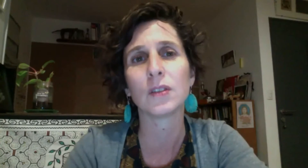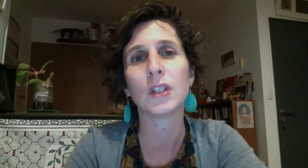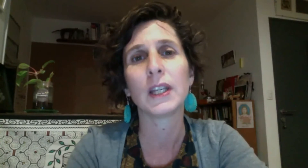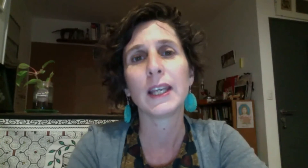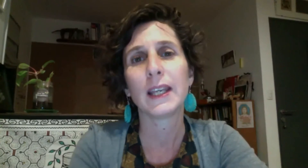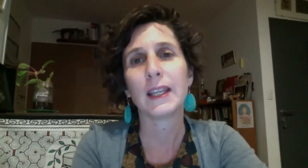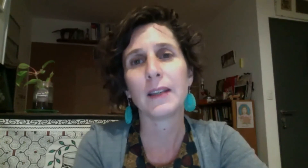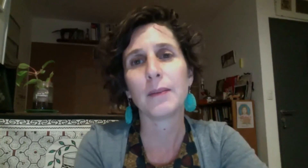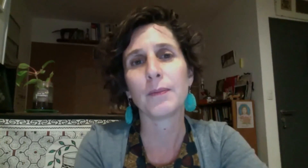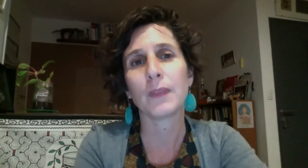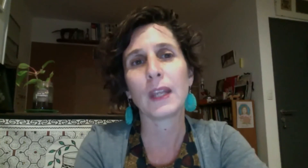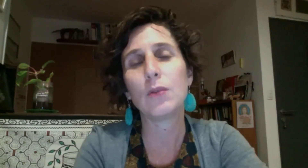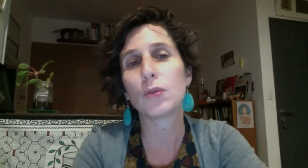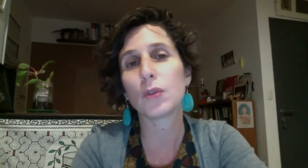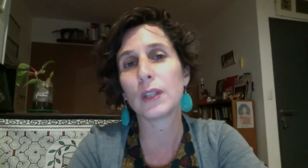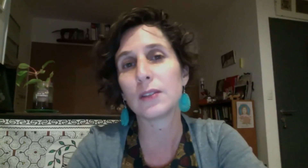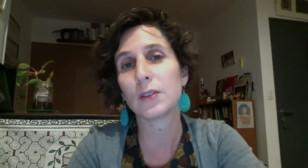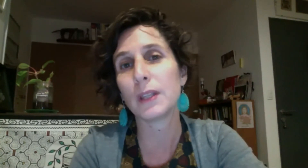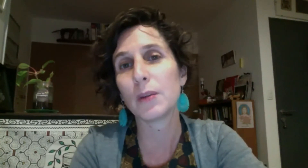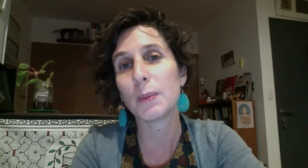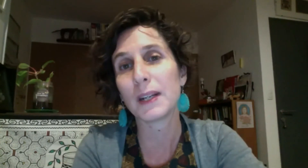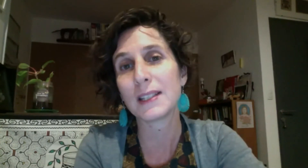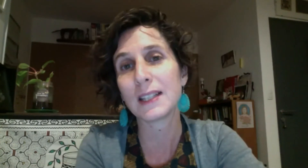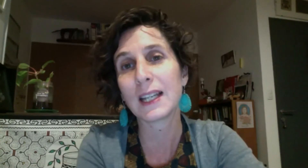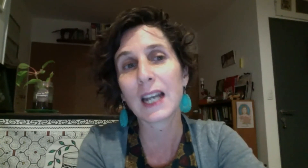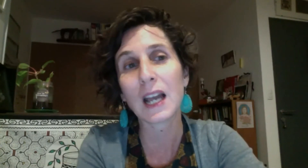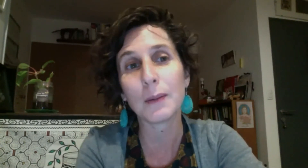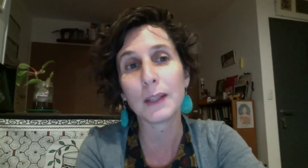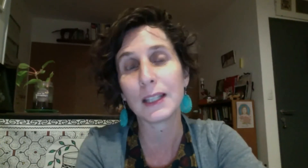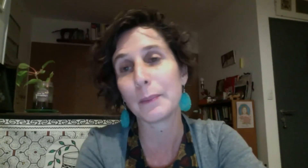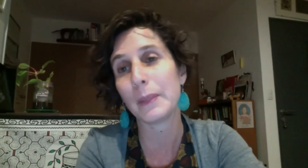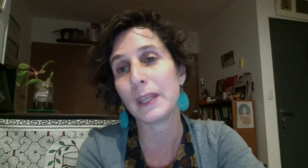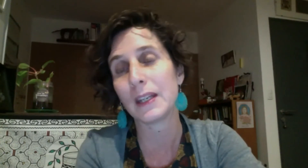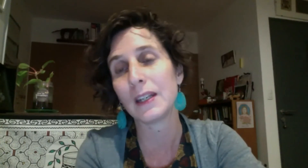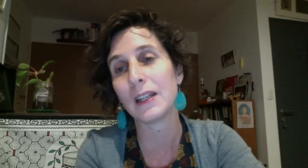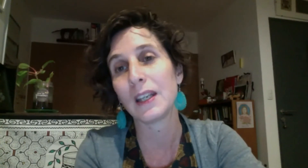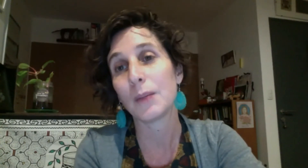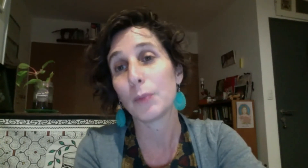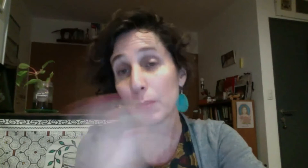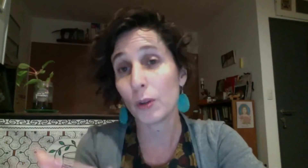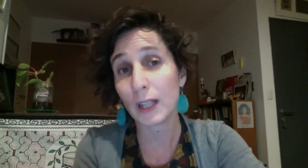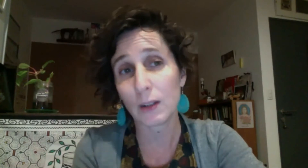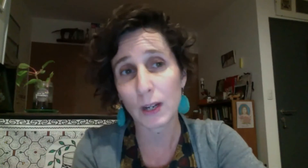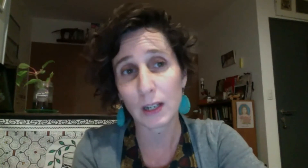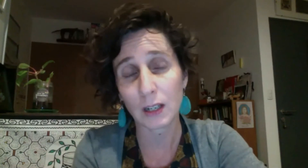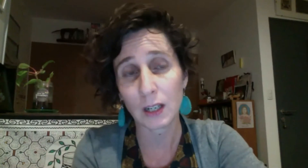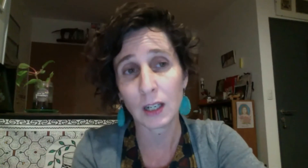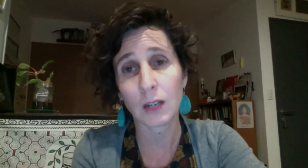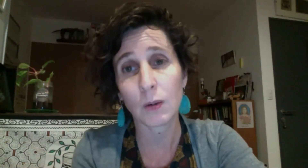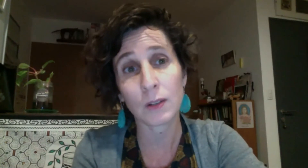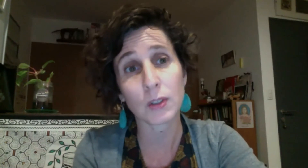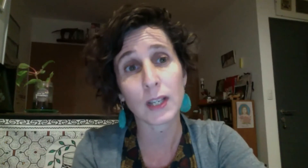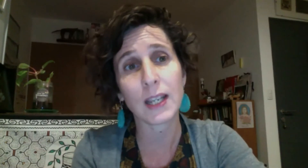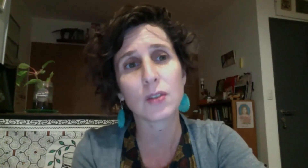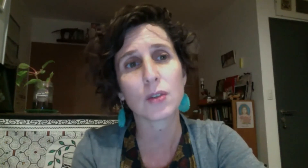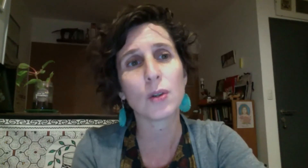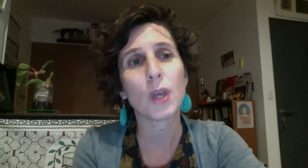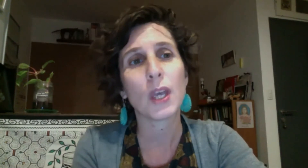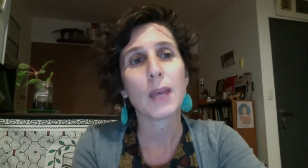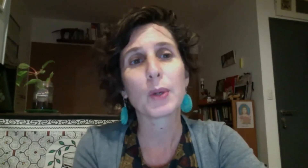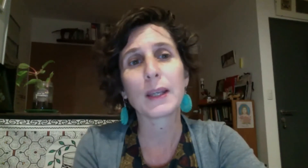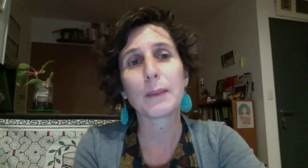elegidas, ¿no? El uso de estos videos me parece clave también por el modo en el que los han